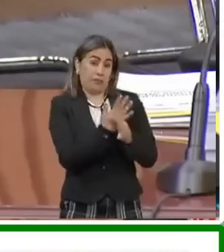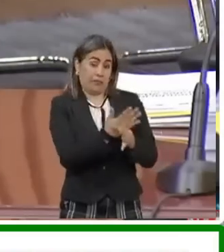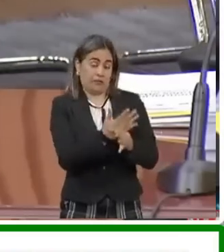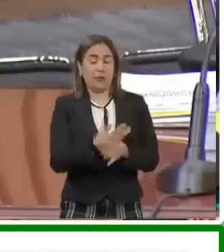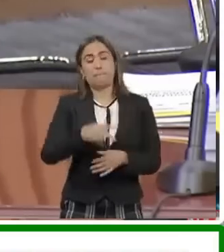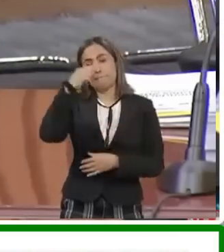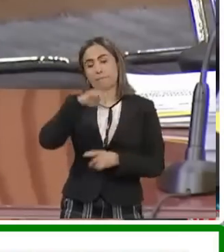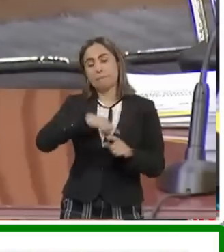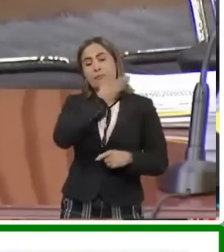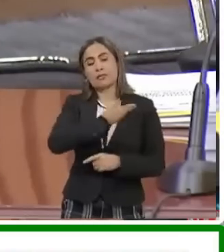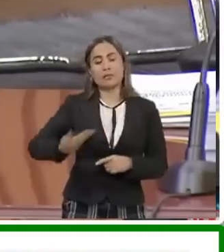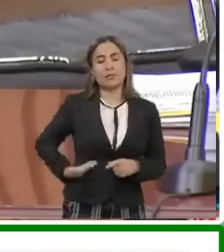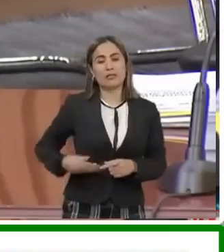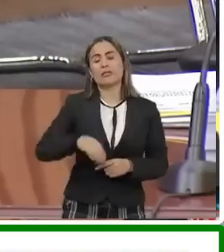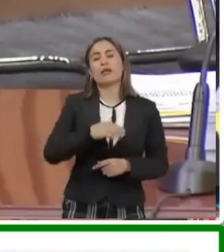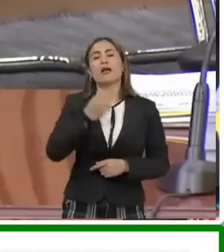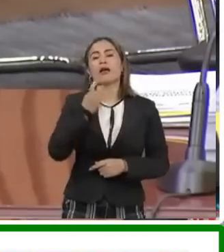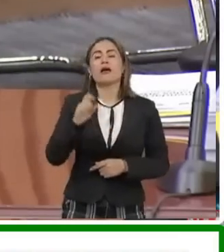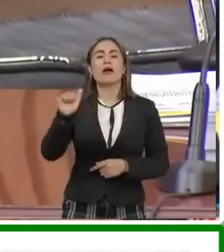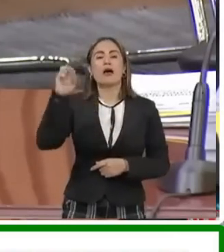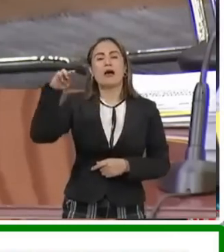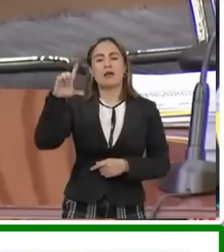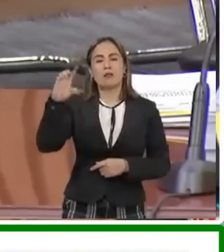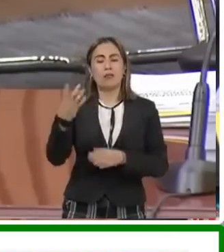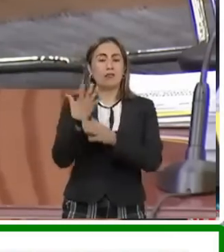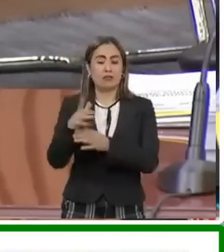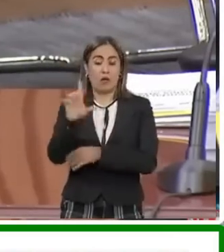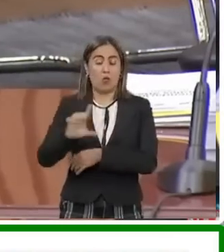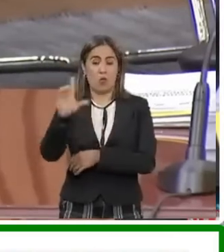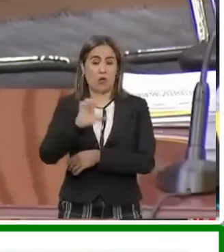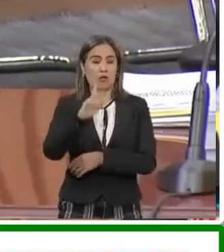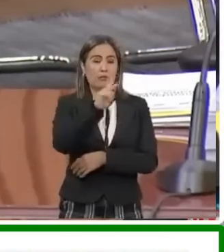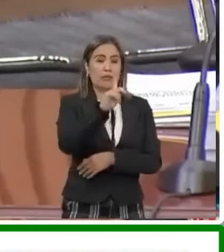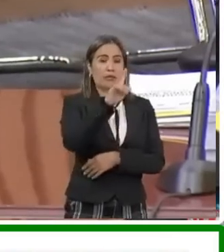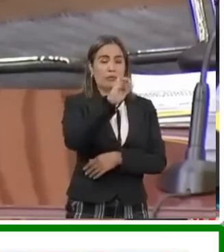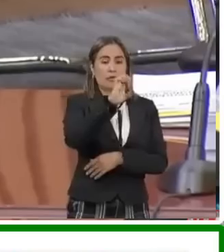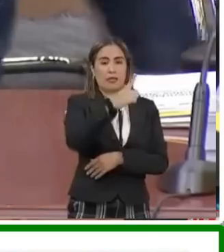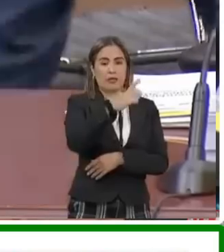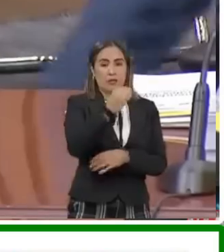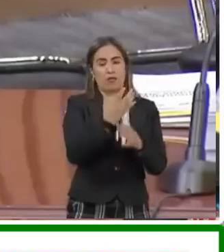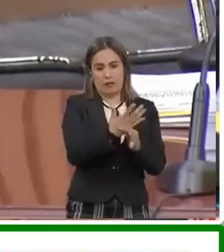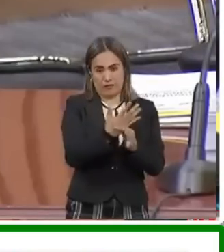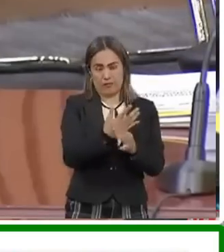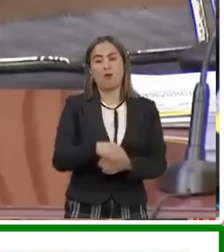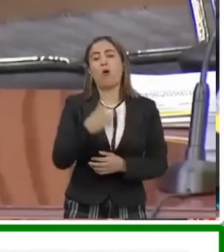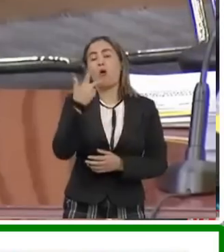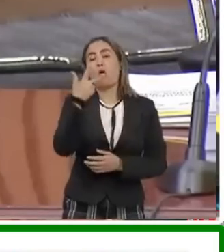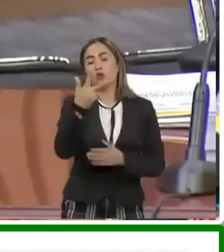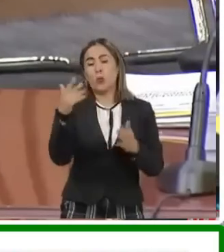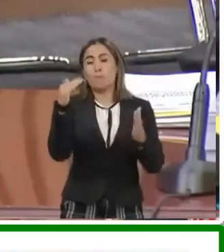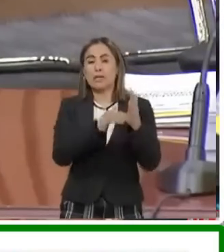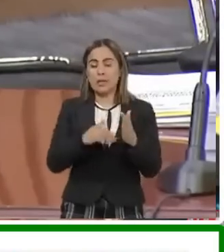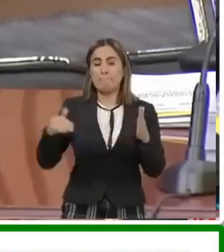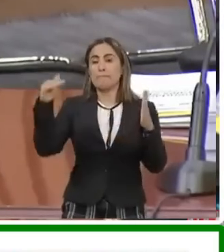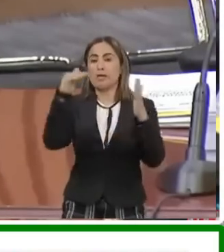Andrés Manuel López Obrador reveló este lunes que le ofreció a Ricardo Salinas Pliego una quita de 8,000 millones de pesos a la deuda fiscal